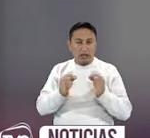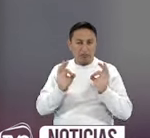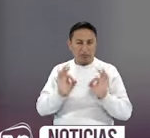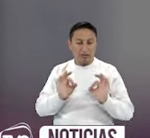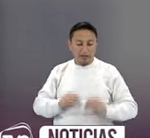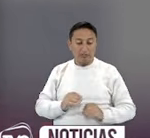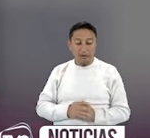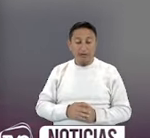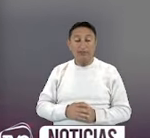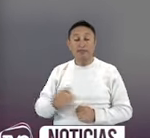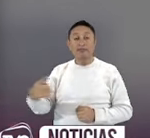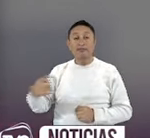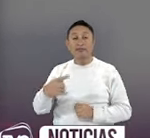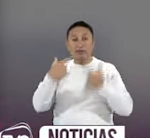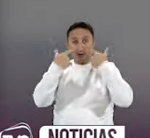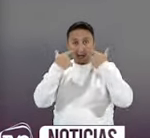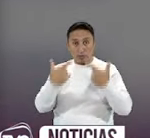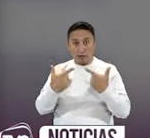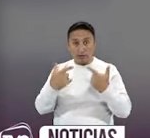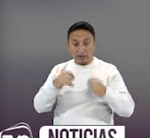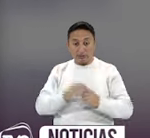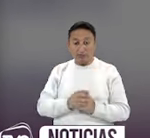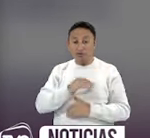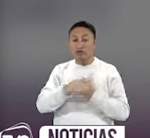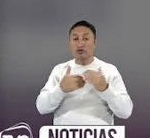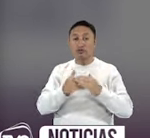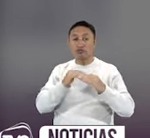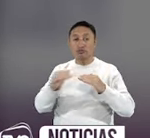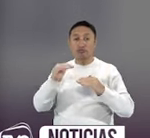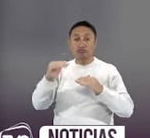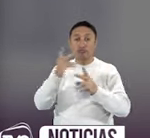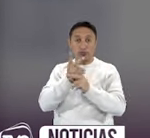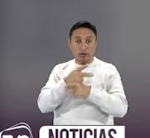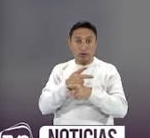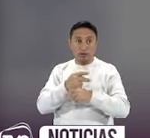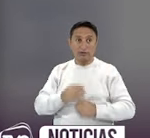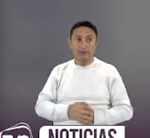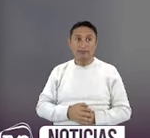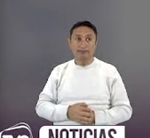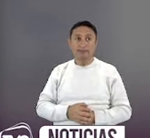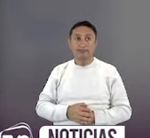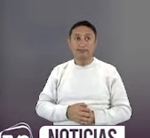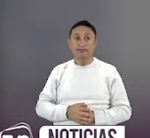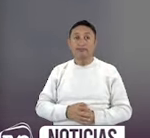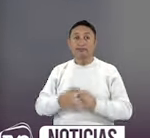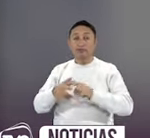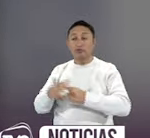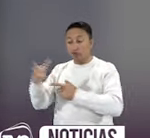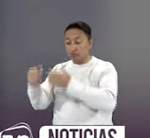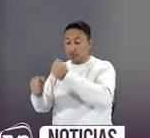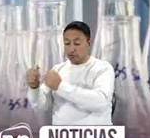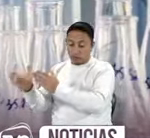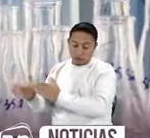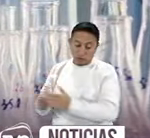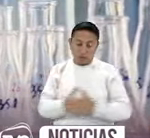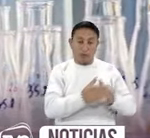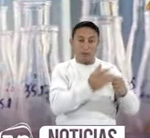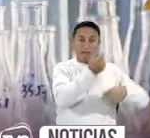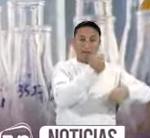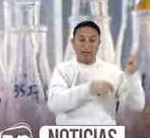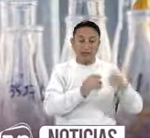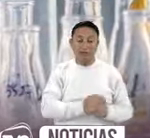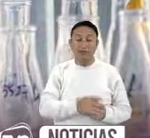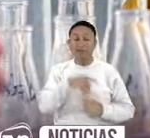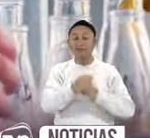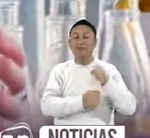estricta vigilancia que se mantiene en todos sus niveles de producción, desde el ordeño hasta su ubicación en perchas. Es así que para este año están